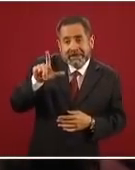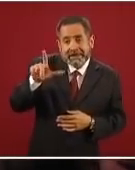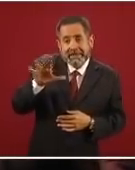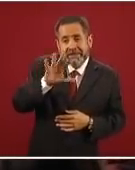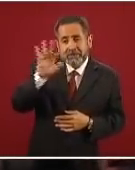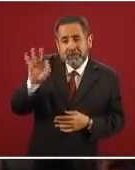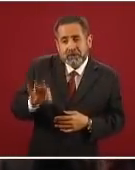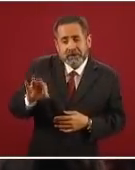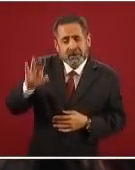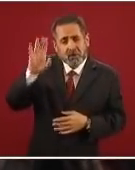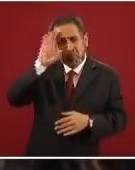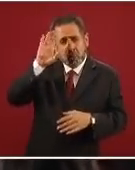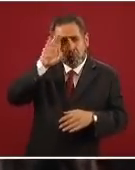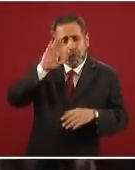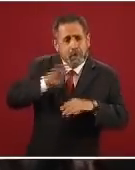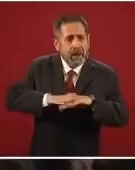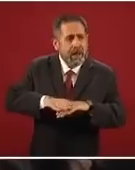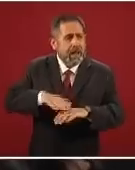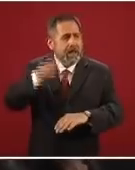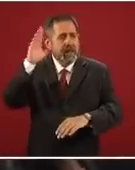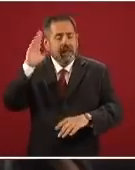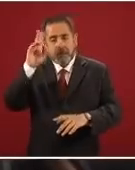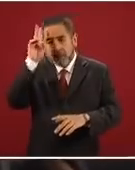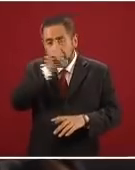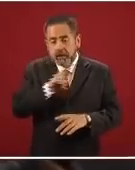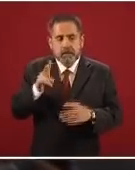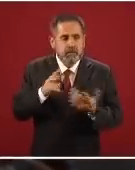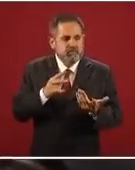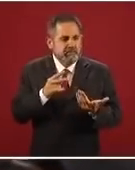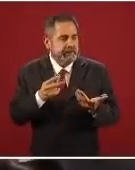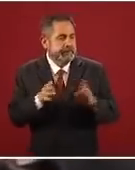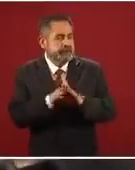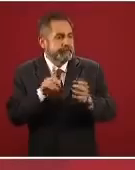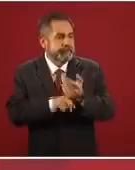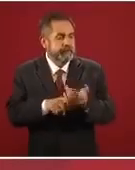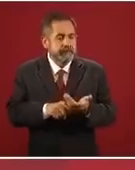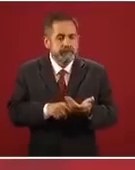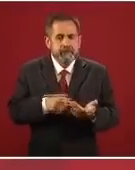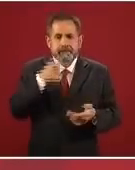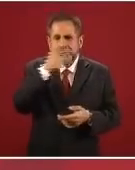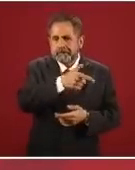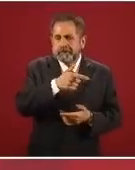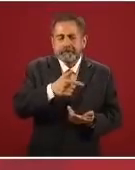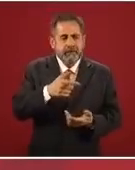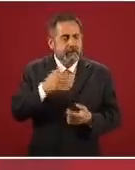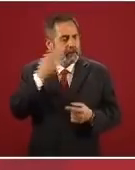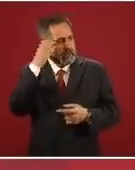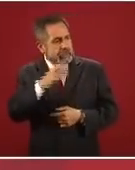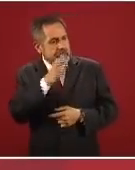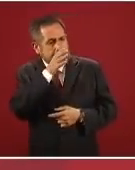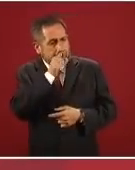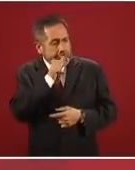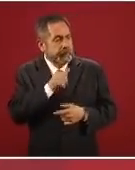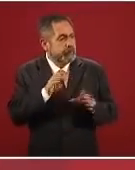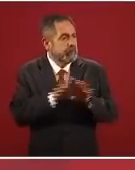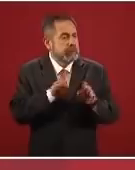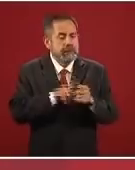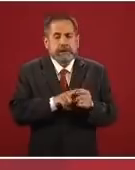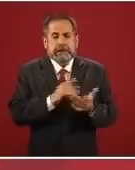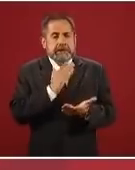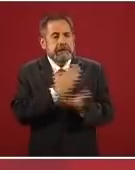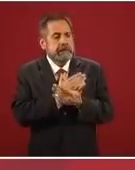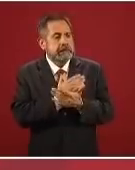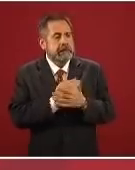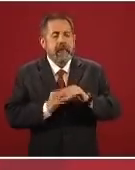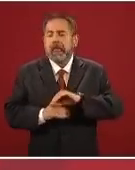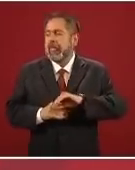137% en estos 5 años. Ese es un fenómeno delictivo y un fenómeno criminal que no lo podemos nosotros hacer a